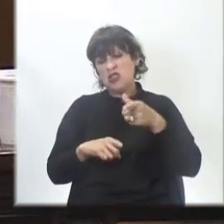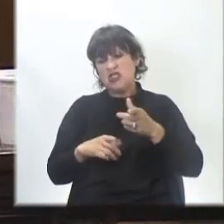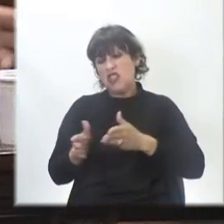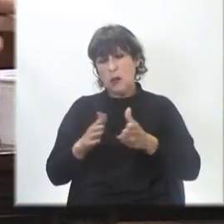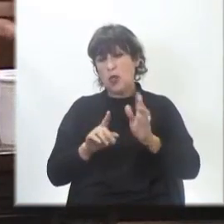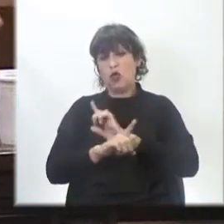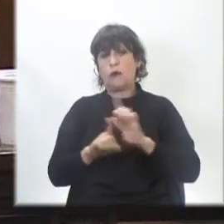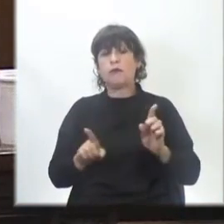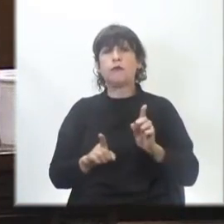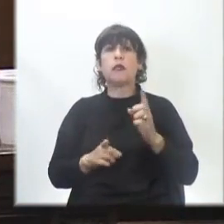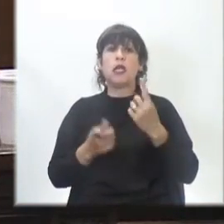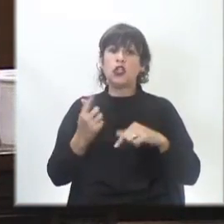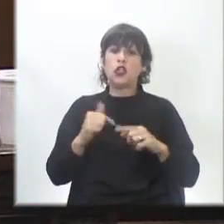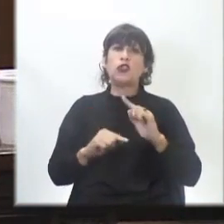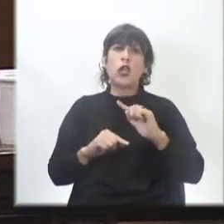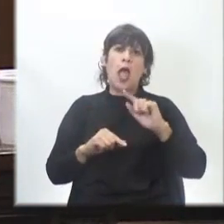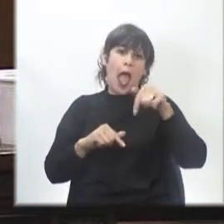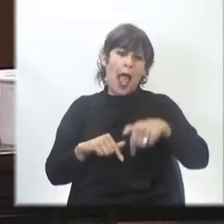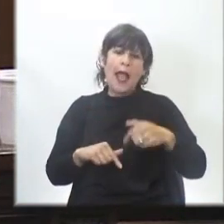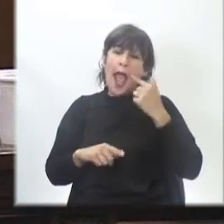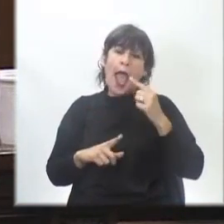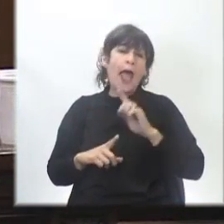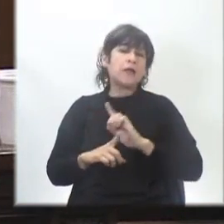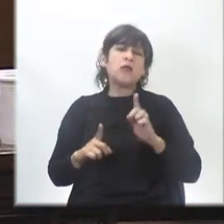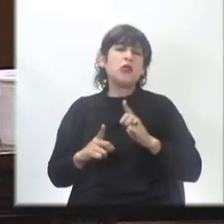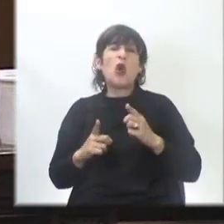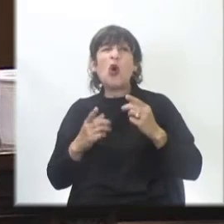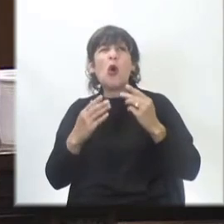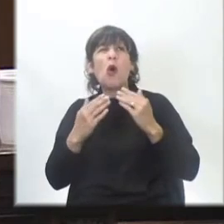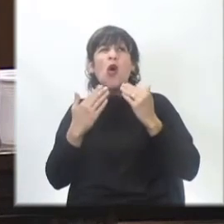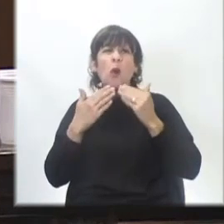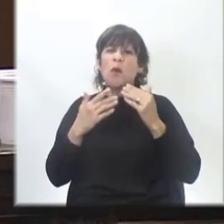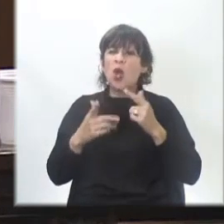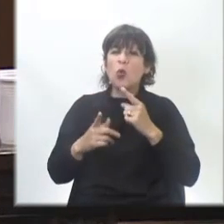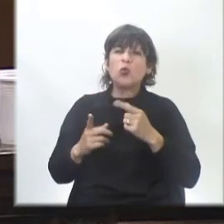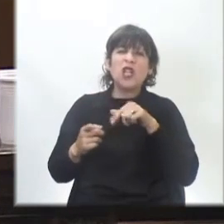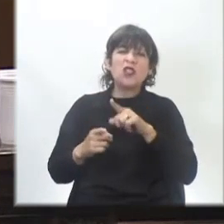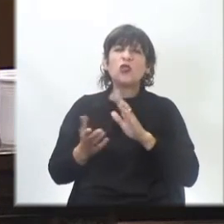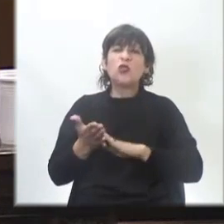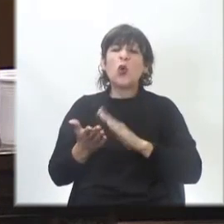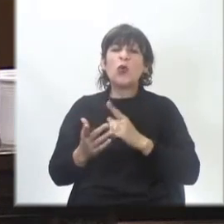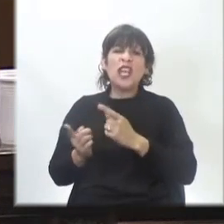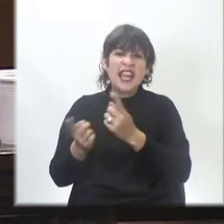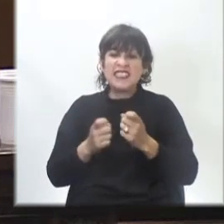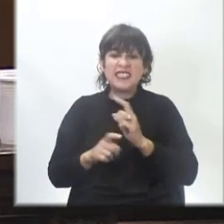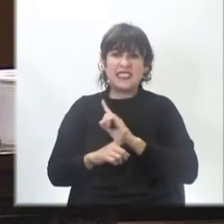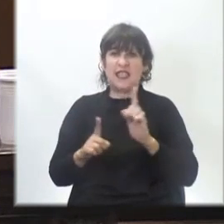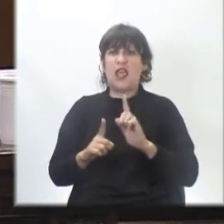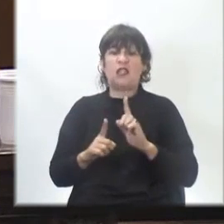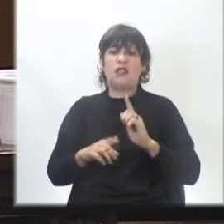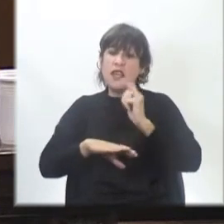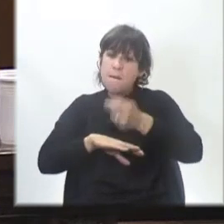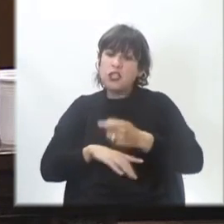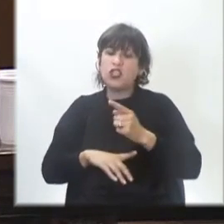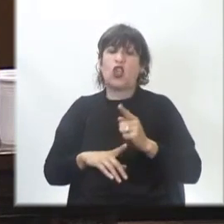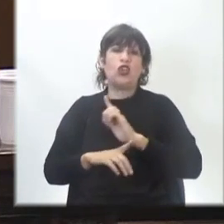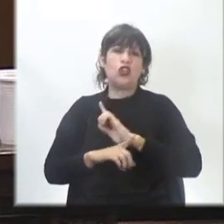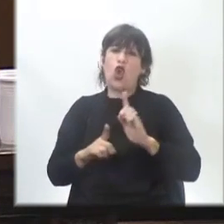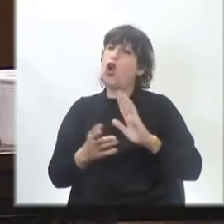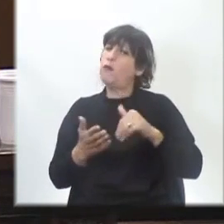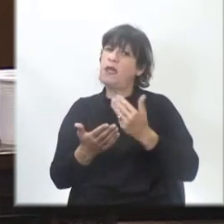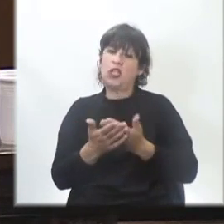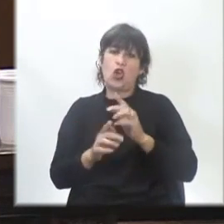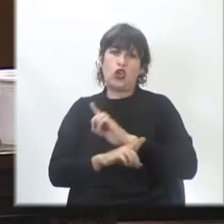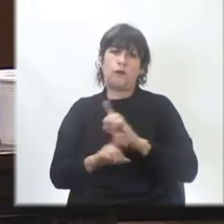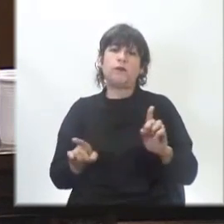Por lo tanto, no está acá en cuestión la necesidad de invertir en defensa nacional. No es ese el planteo. No